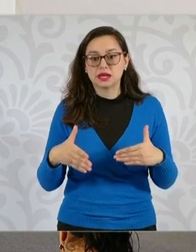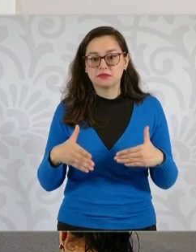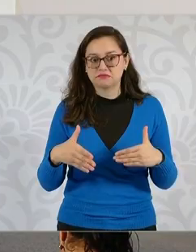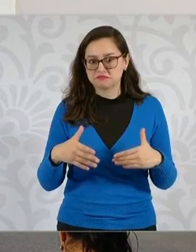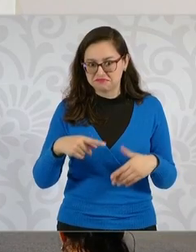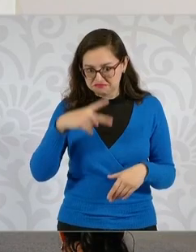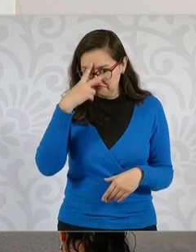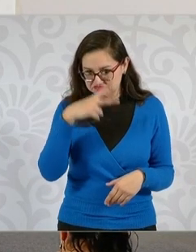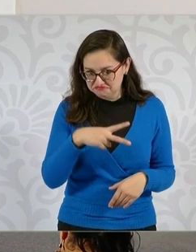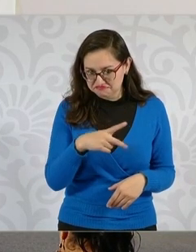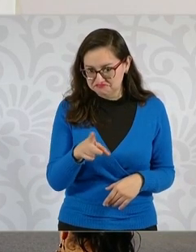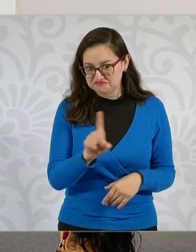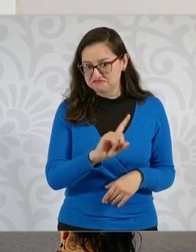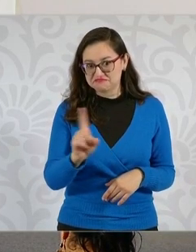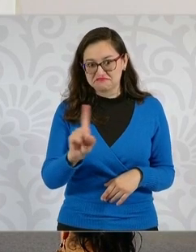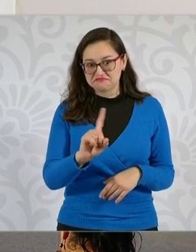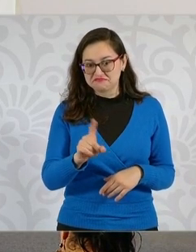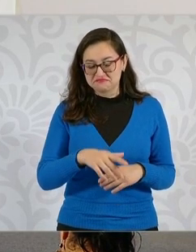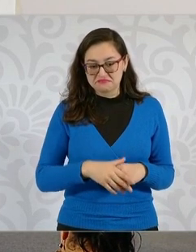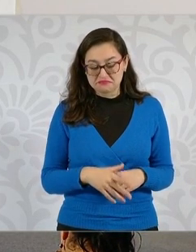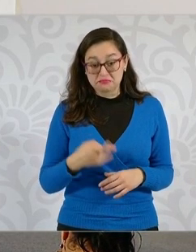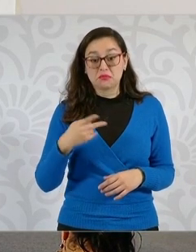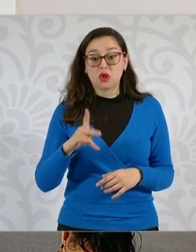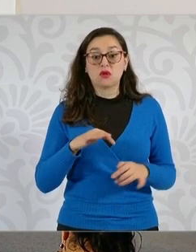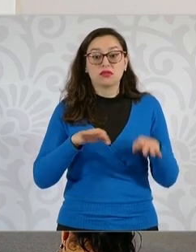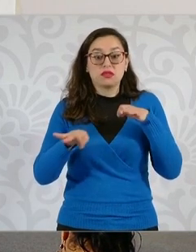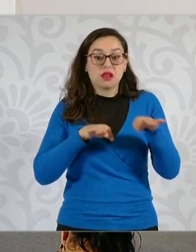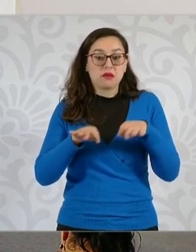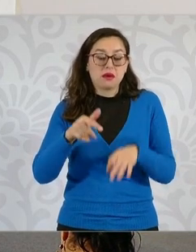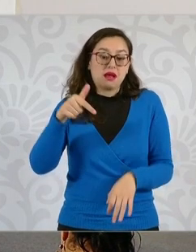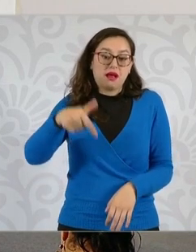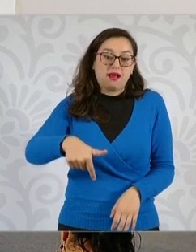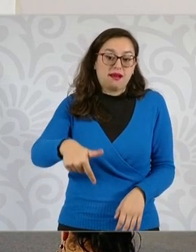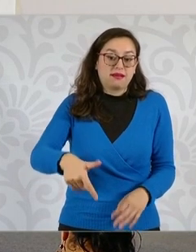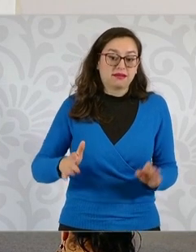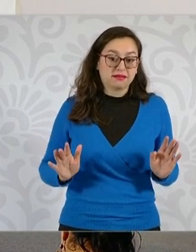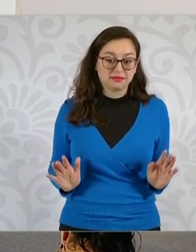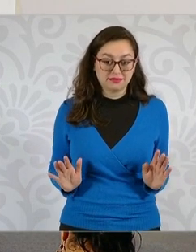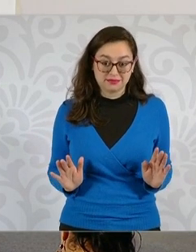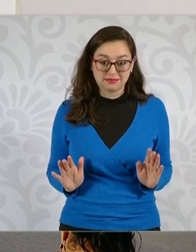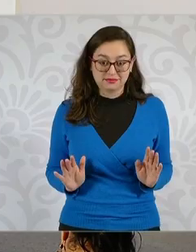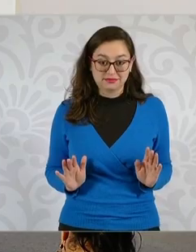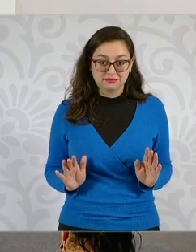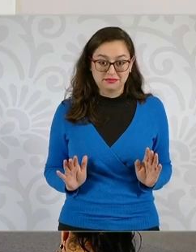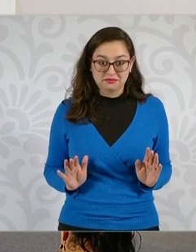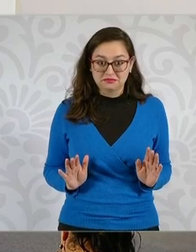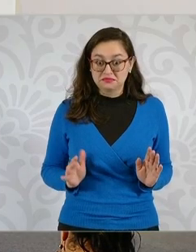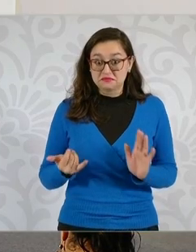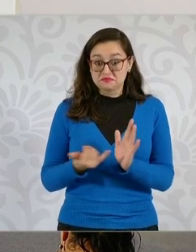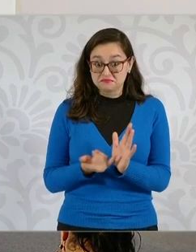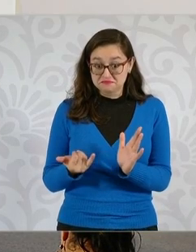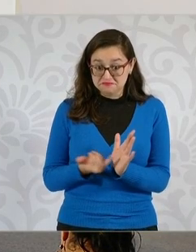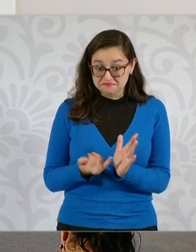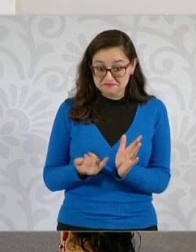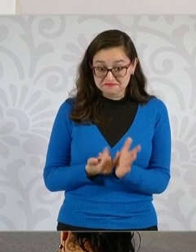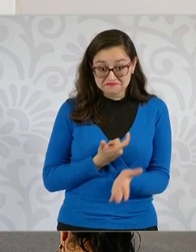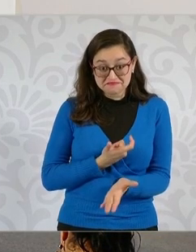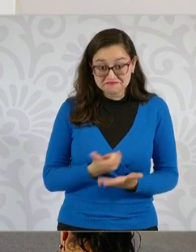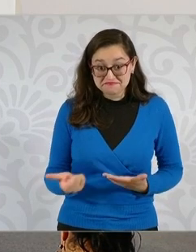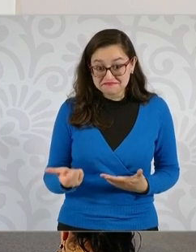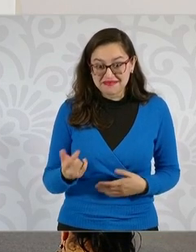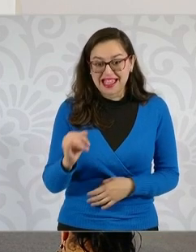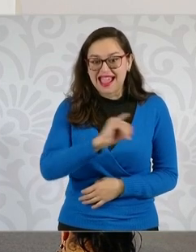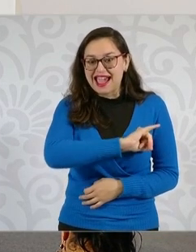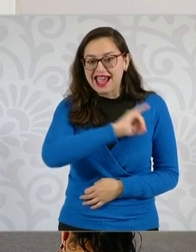el territorio mexicano aunque operaron en México. Nunca pagaron impuestos en México